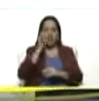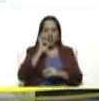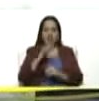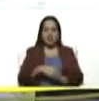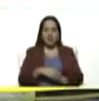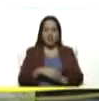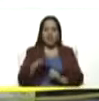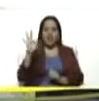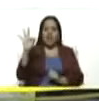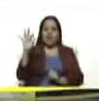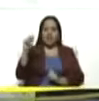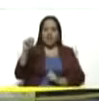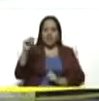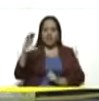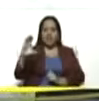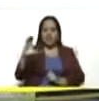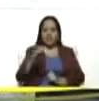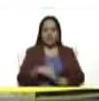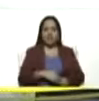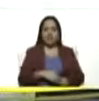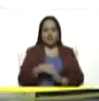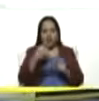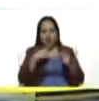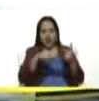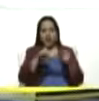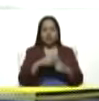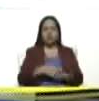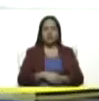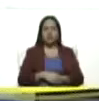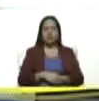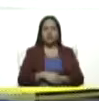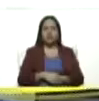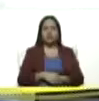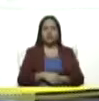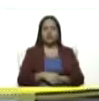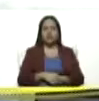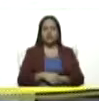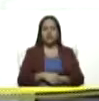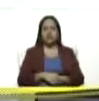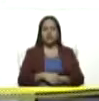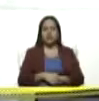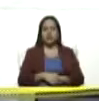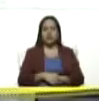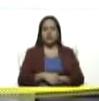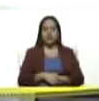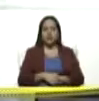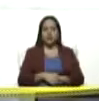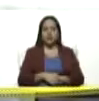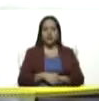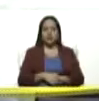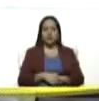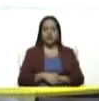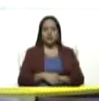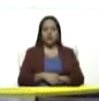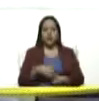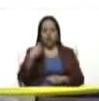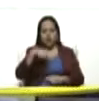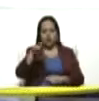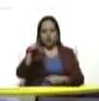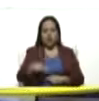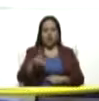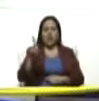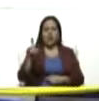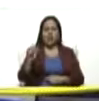FNC. Y dos de Coffee Media. Y Daniel Fernando Chico, lo llama